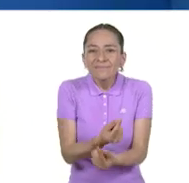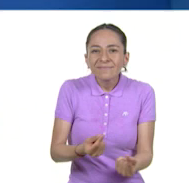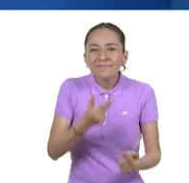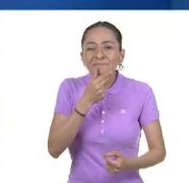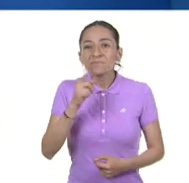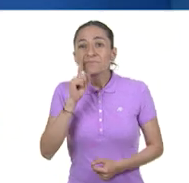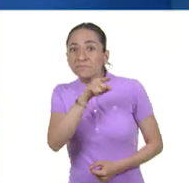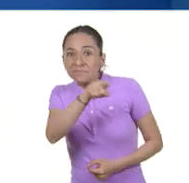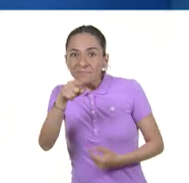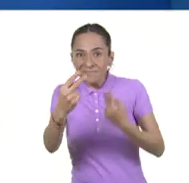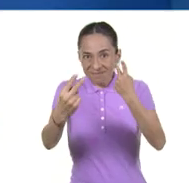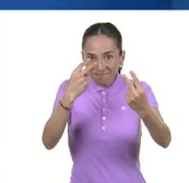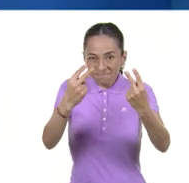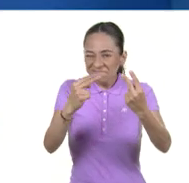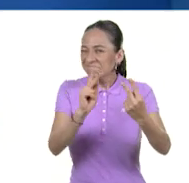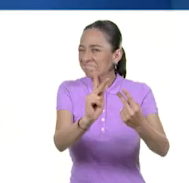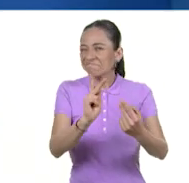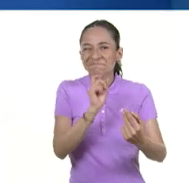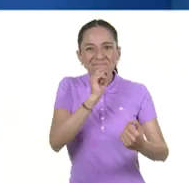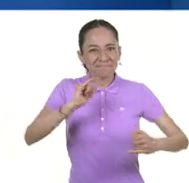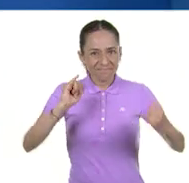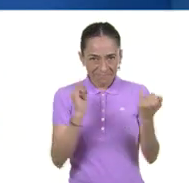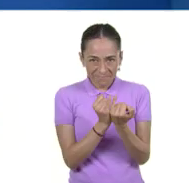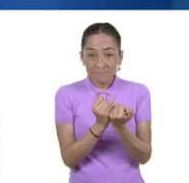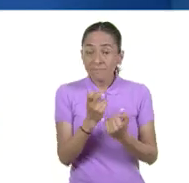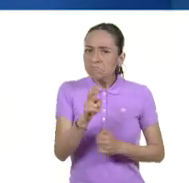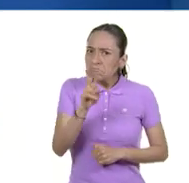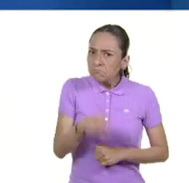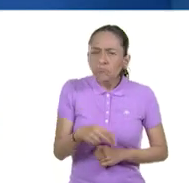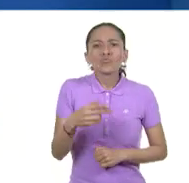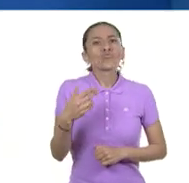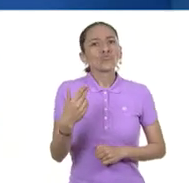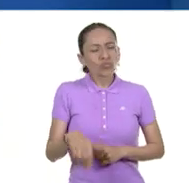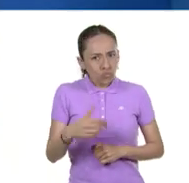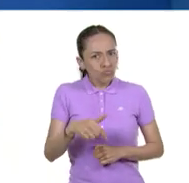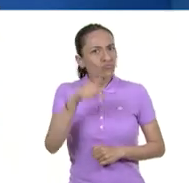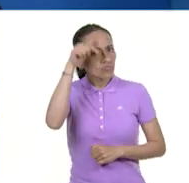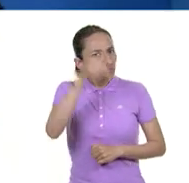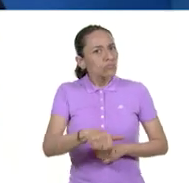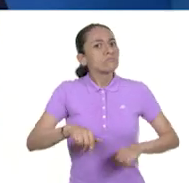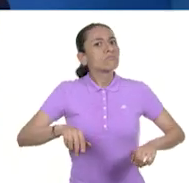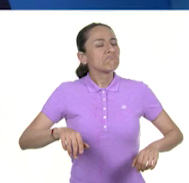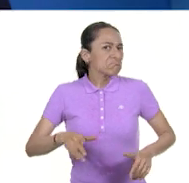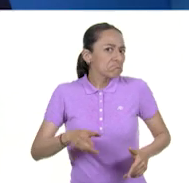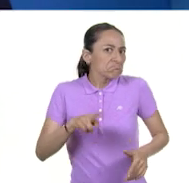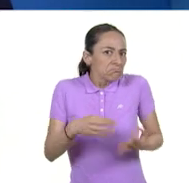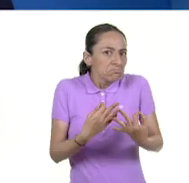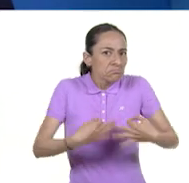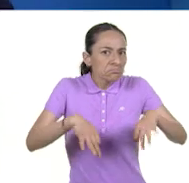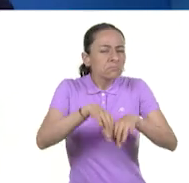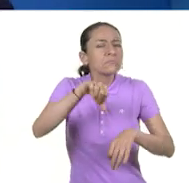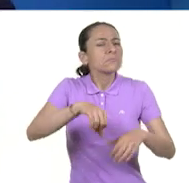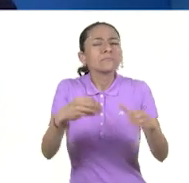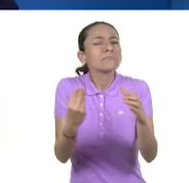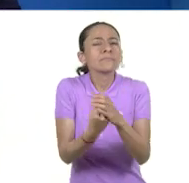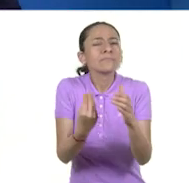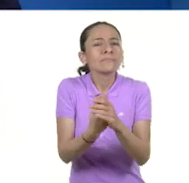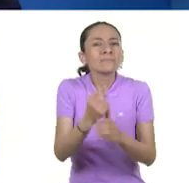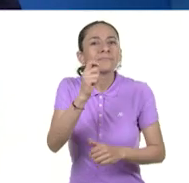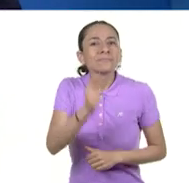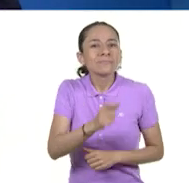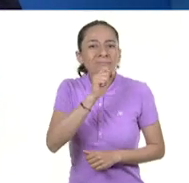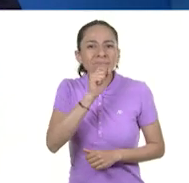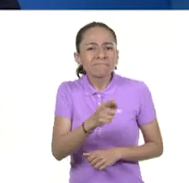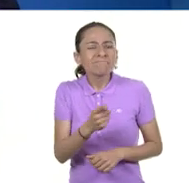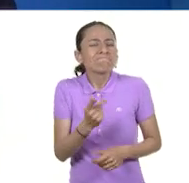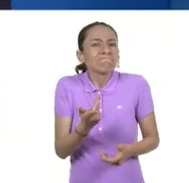desde casa. Esto es muy importante porque en la clase de hoy nos dedicaremos a conocer los flujos